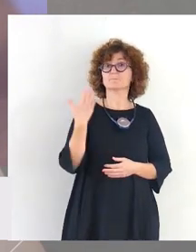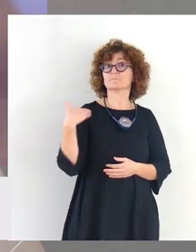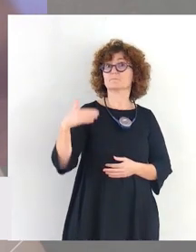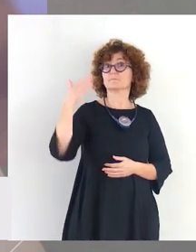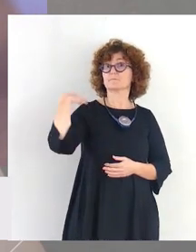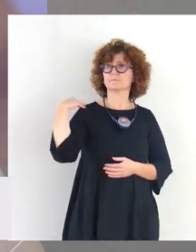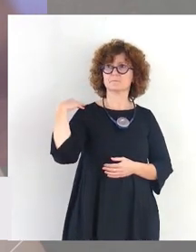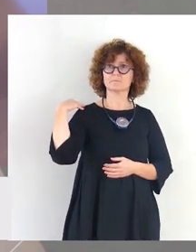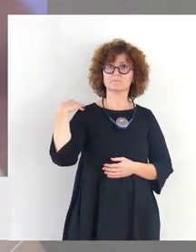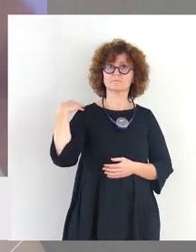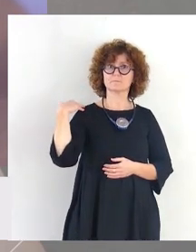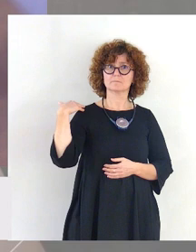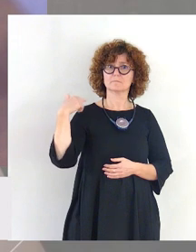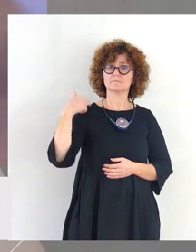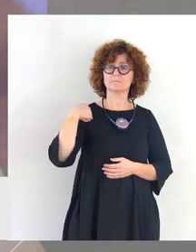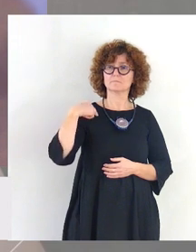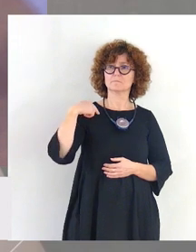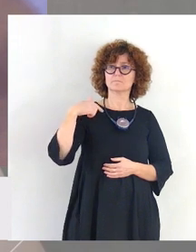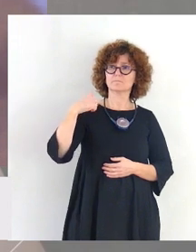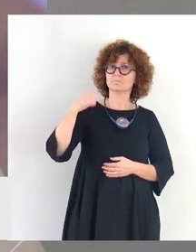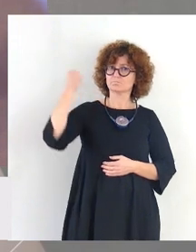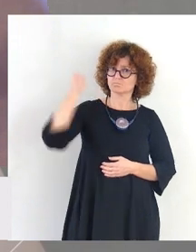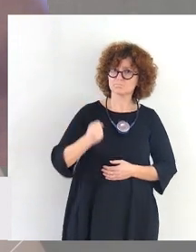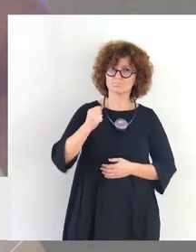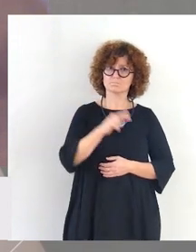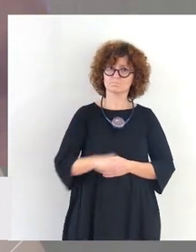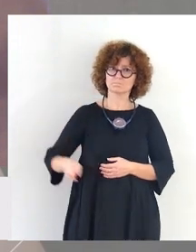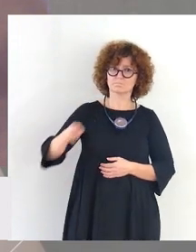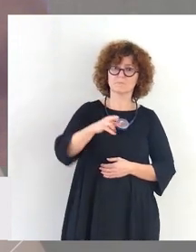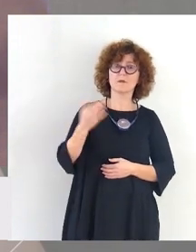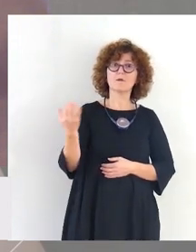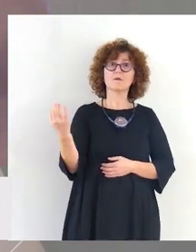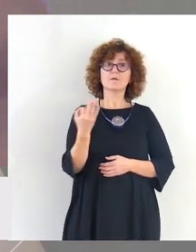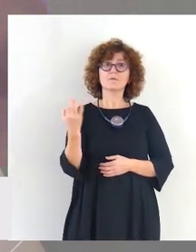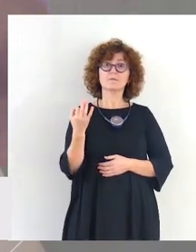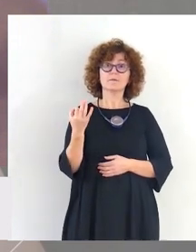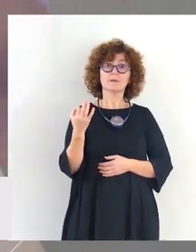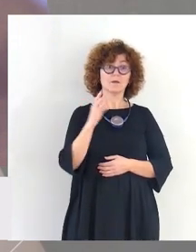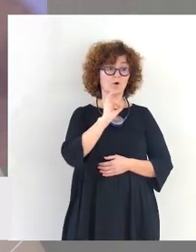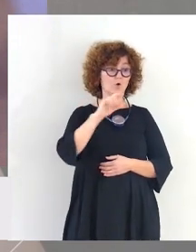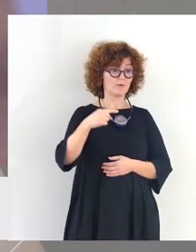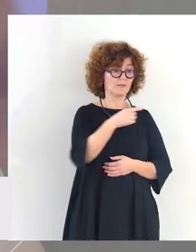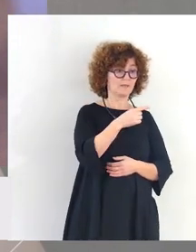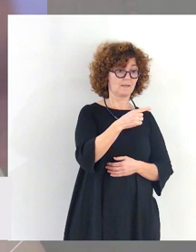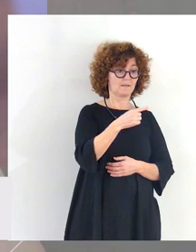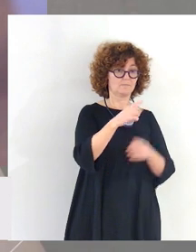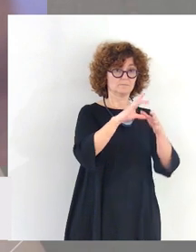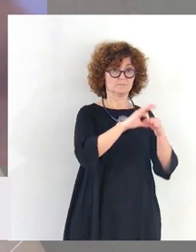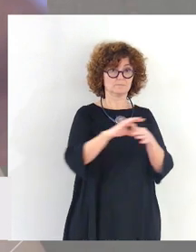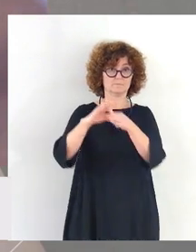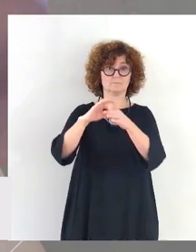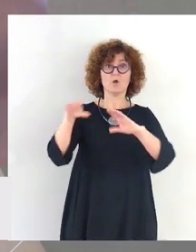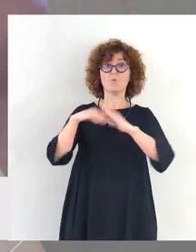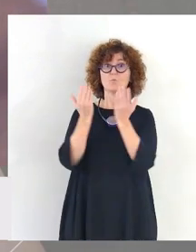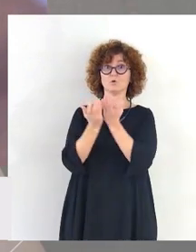ejemplo yo insistí muchísimo en que debíamos acercar el mundo de las ongs al mundo de la educación